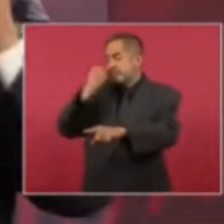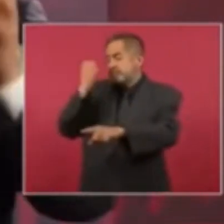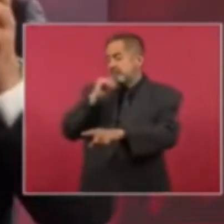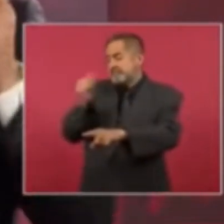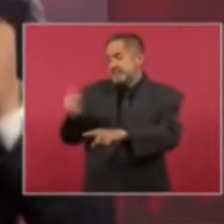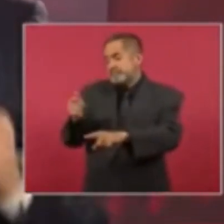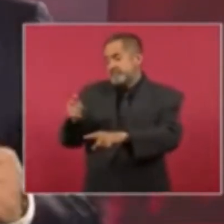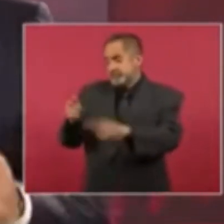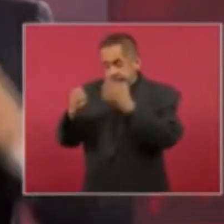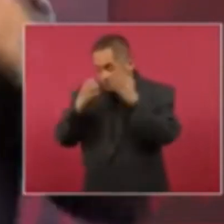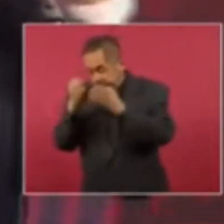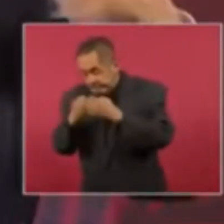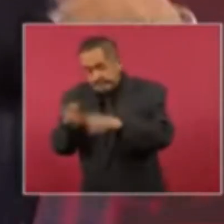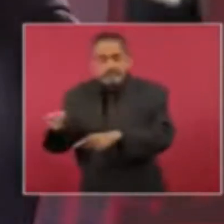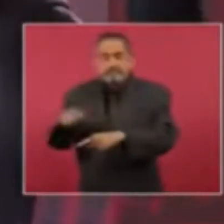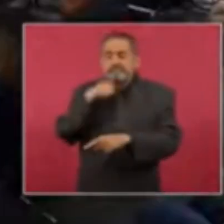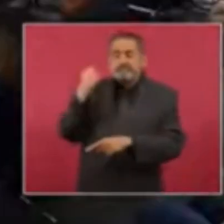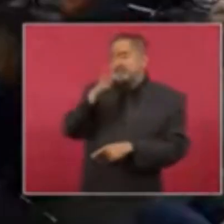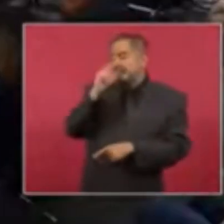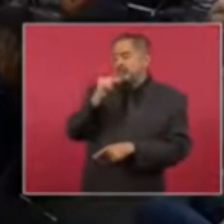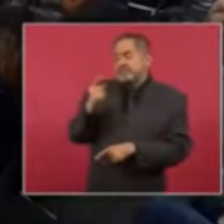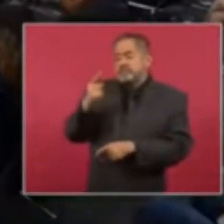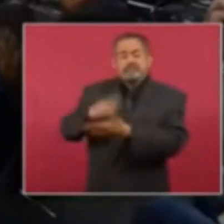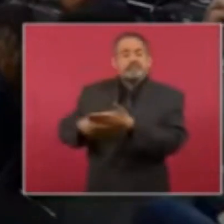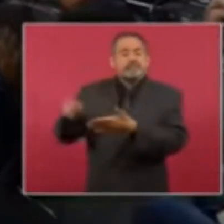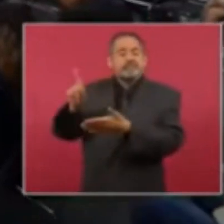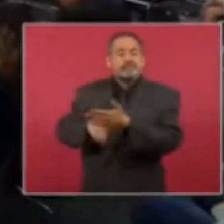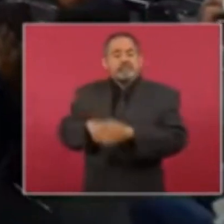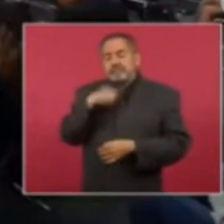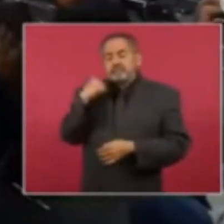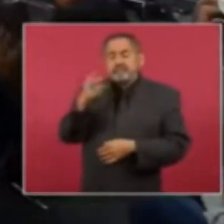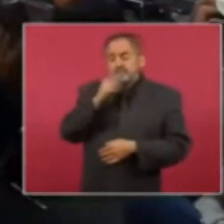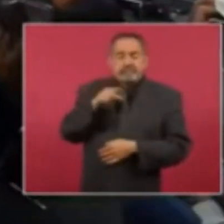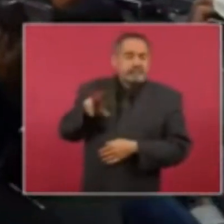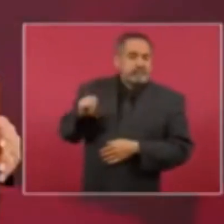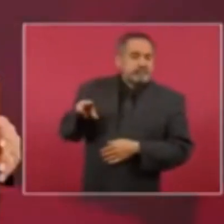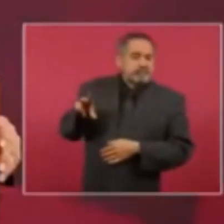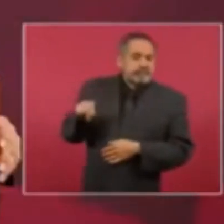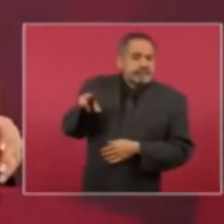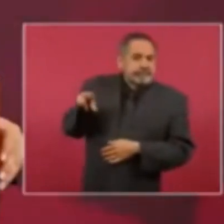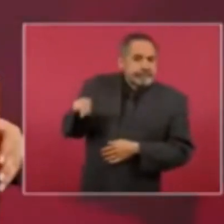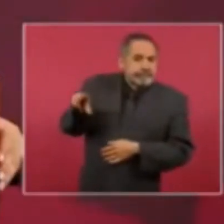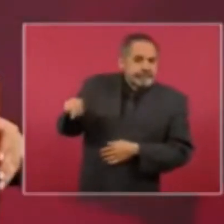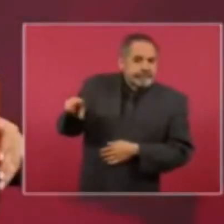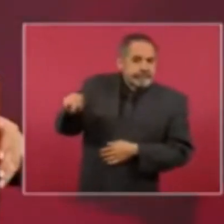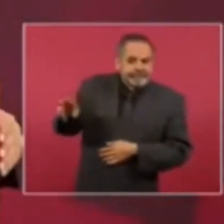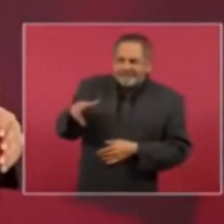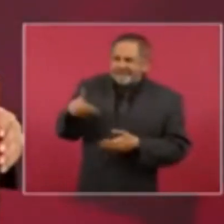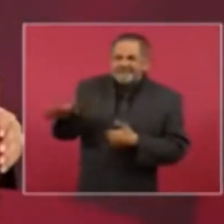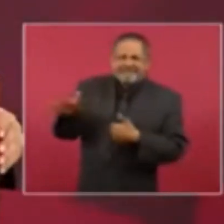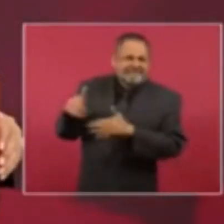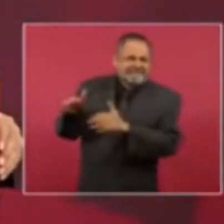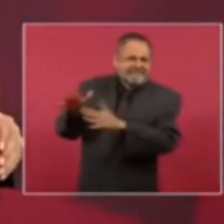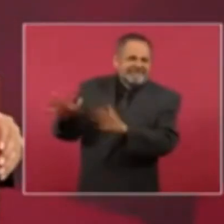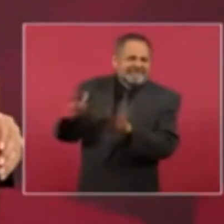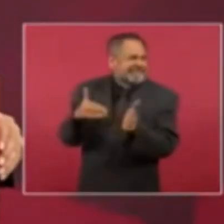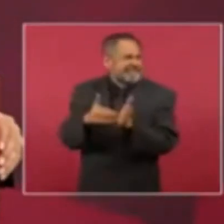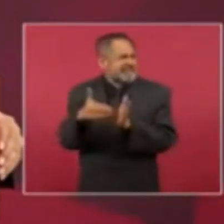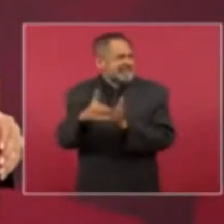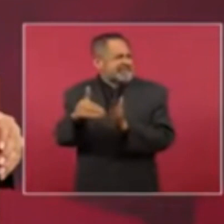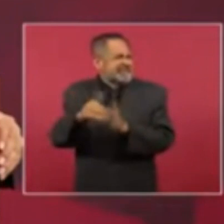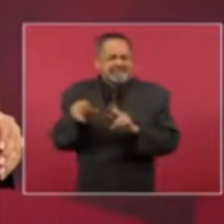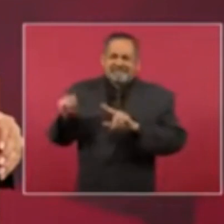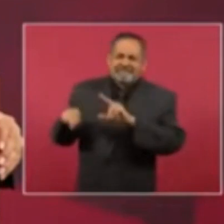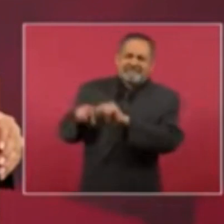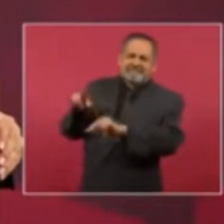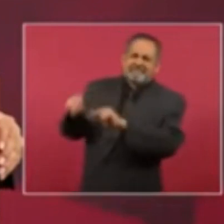el examen de admisión los que querían ingresar a las universidades públicas y rechazaban a miles.